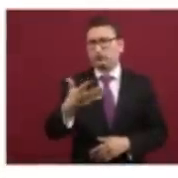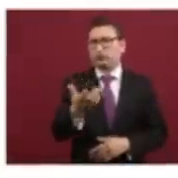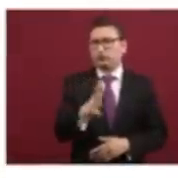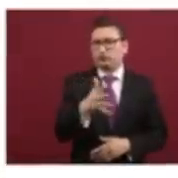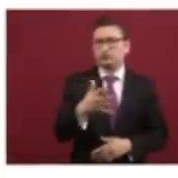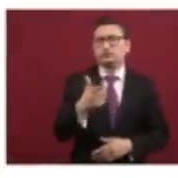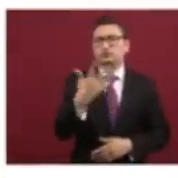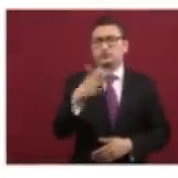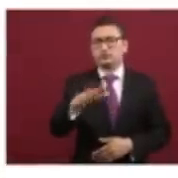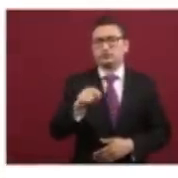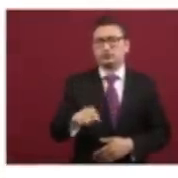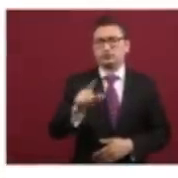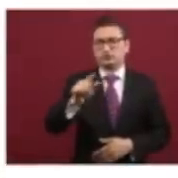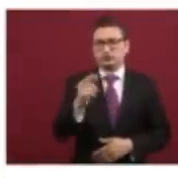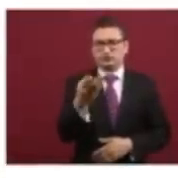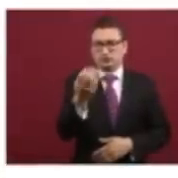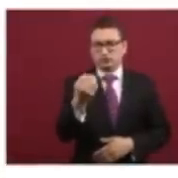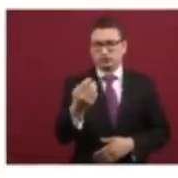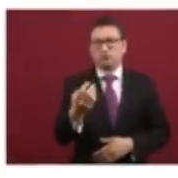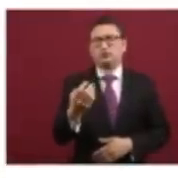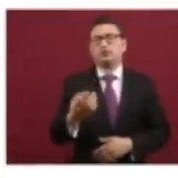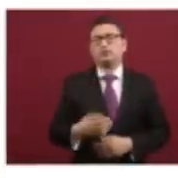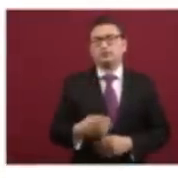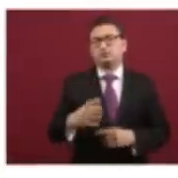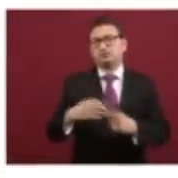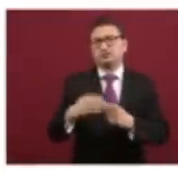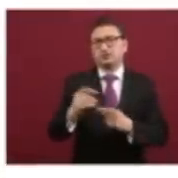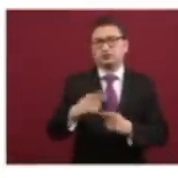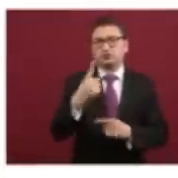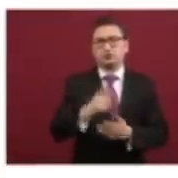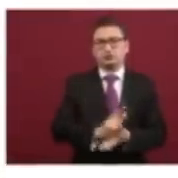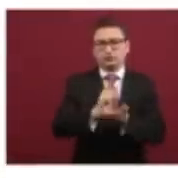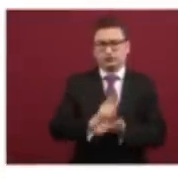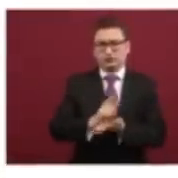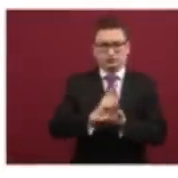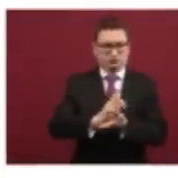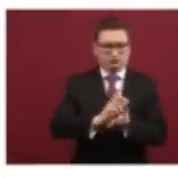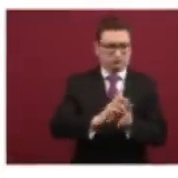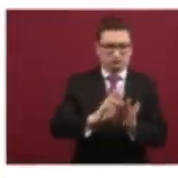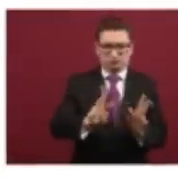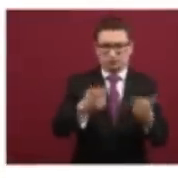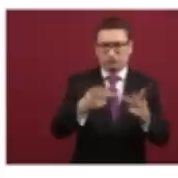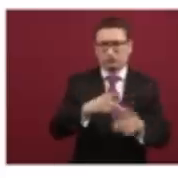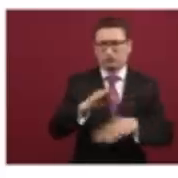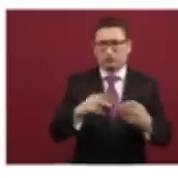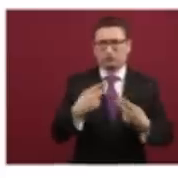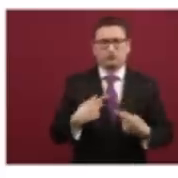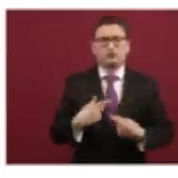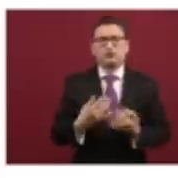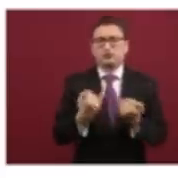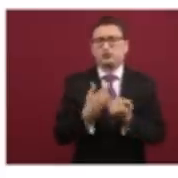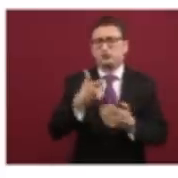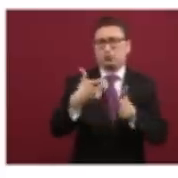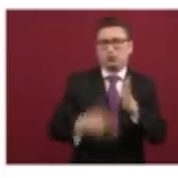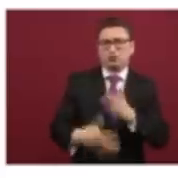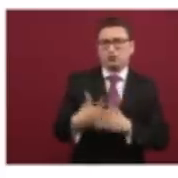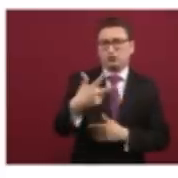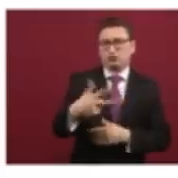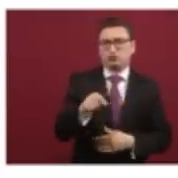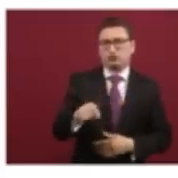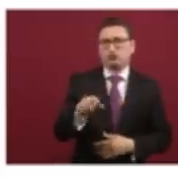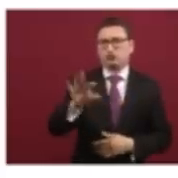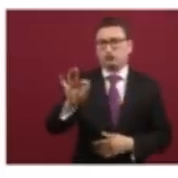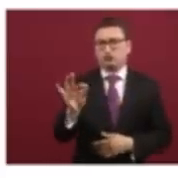de 10 pesos 79 centavos por litro al público, y la más económica, 8 pesos con